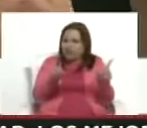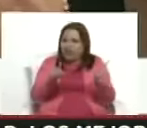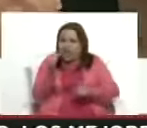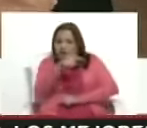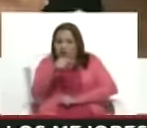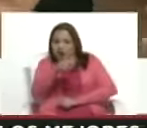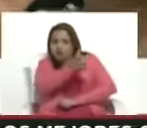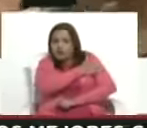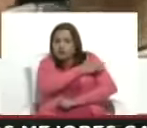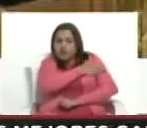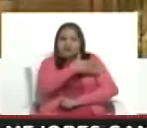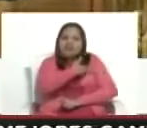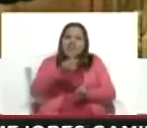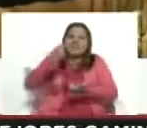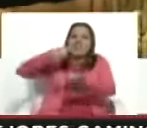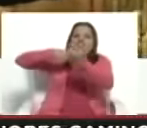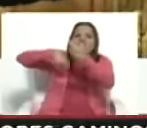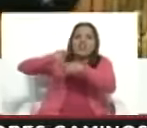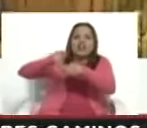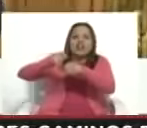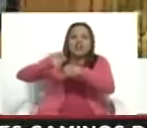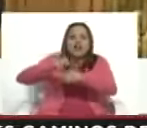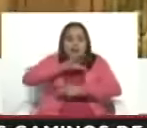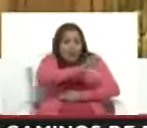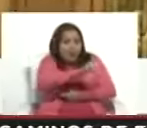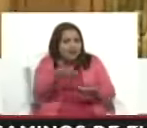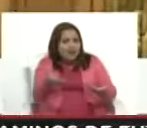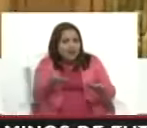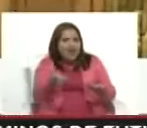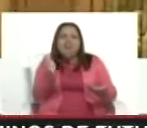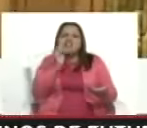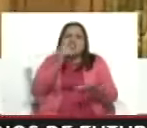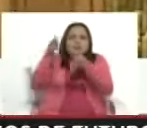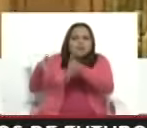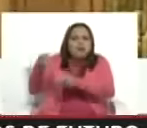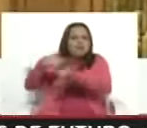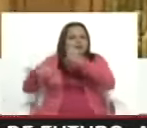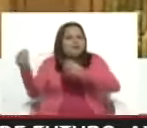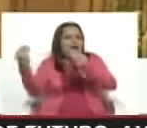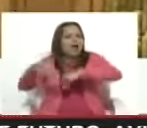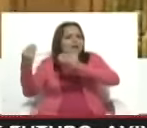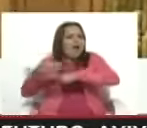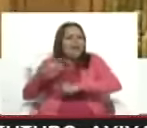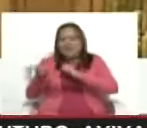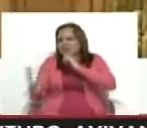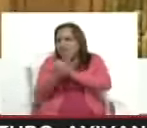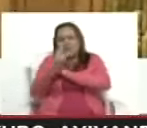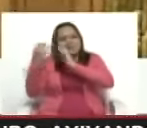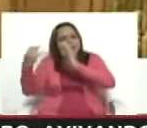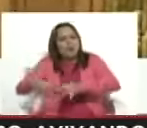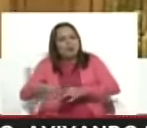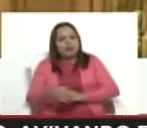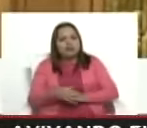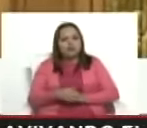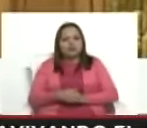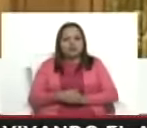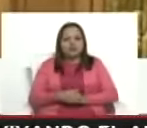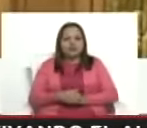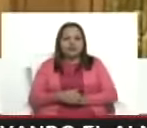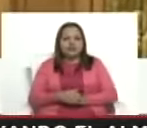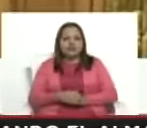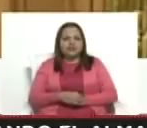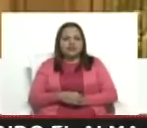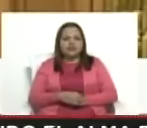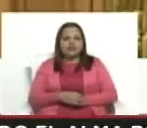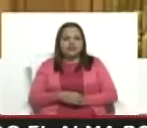es capaz de vender. Dale, si venden a su patria, ¿a quién no van a vender? ¿A quién no van a vender?